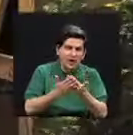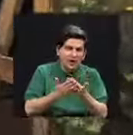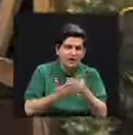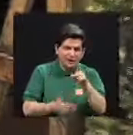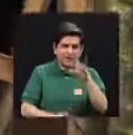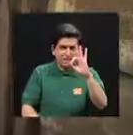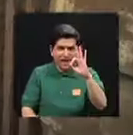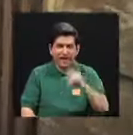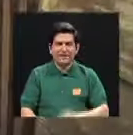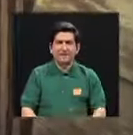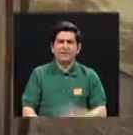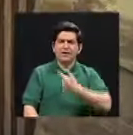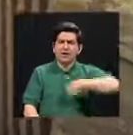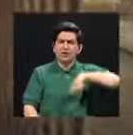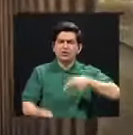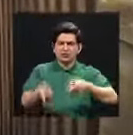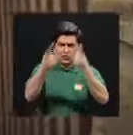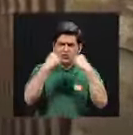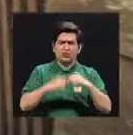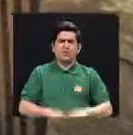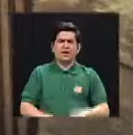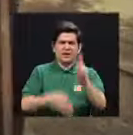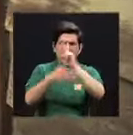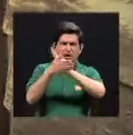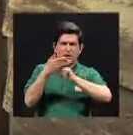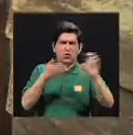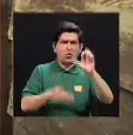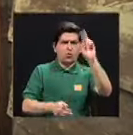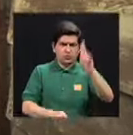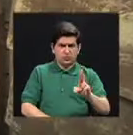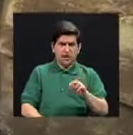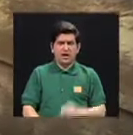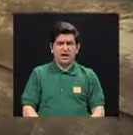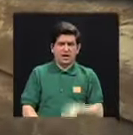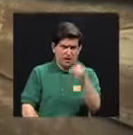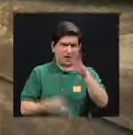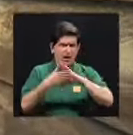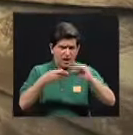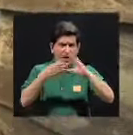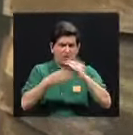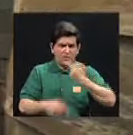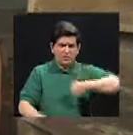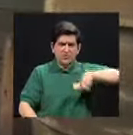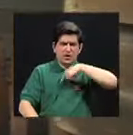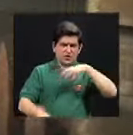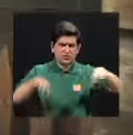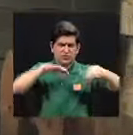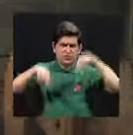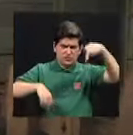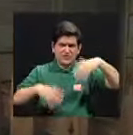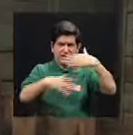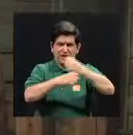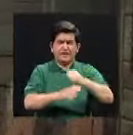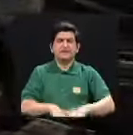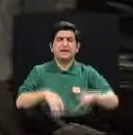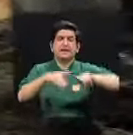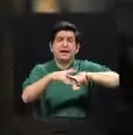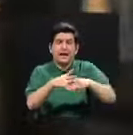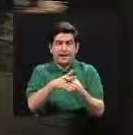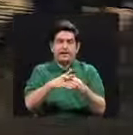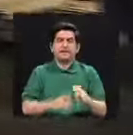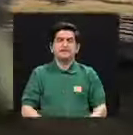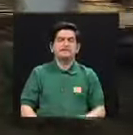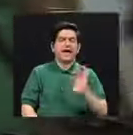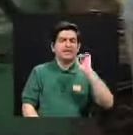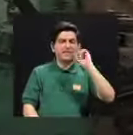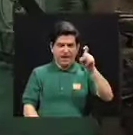Buenas. Buenas, ¿cómo le va? Nosotros venimos de parte de la Universidad de Costa Rica. No sé si te han comentado de que estamos haciendo unas actividades acá. Entonces iniciamos